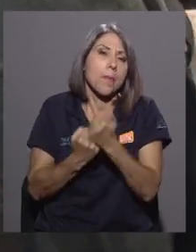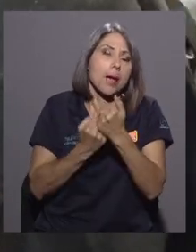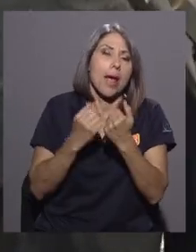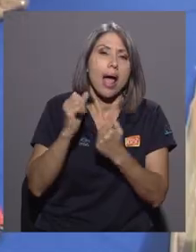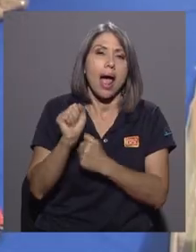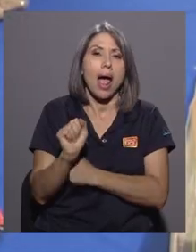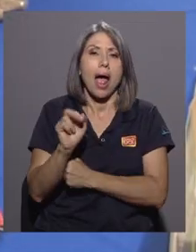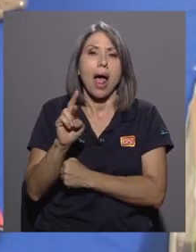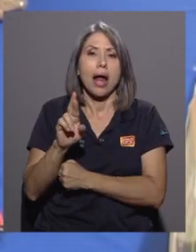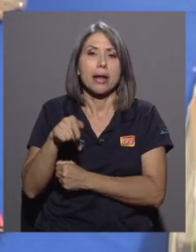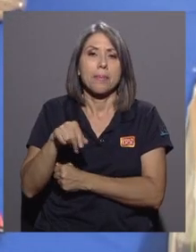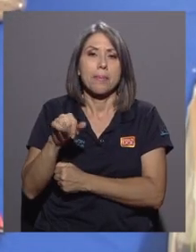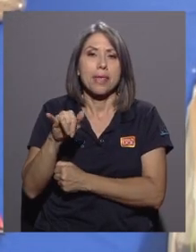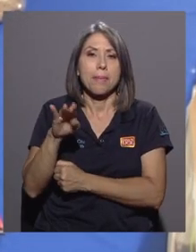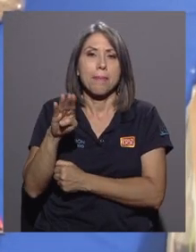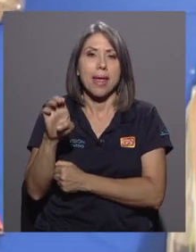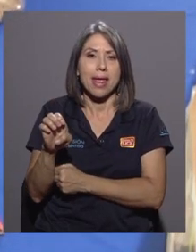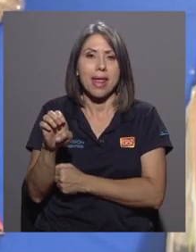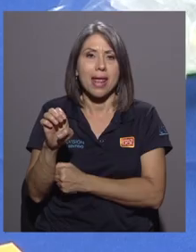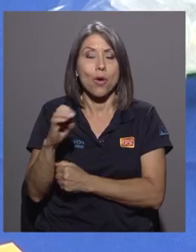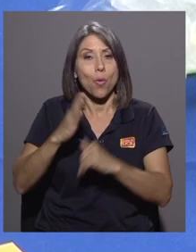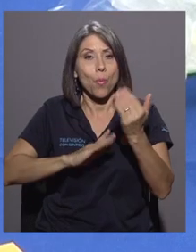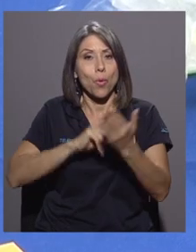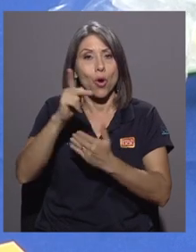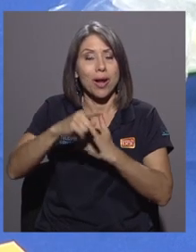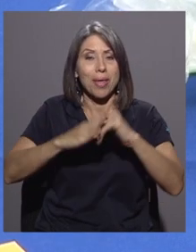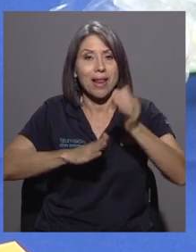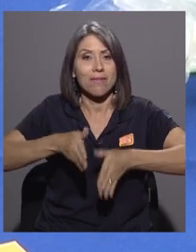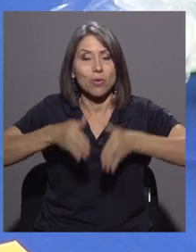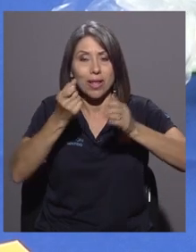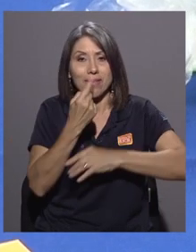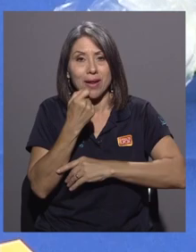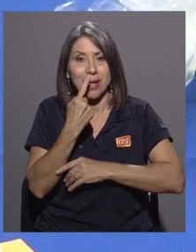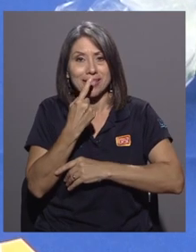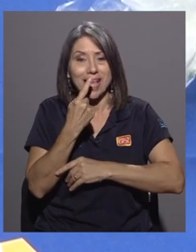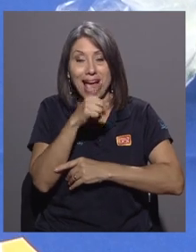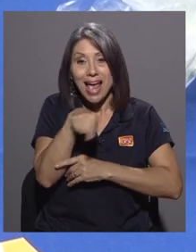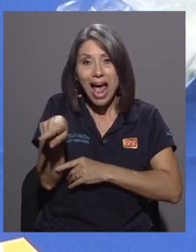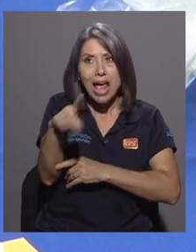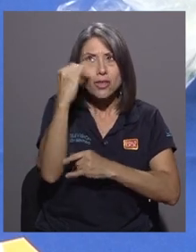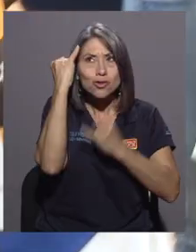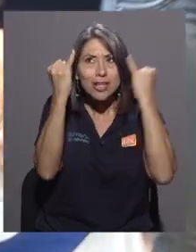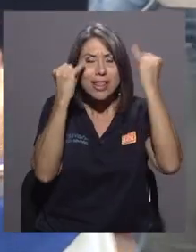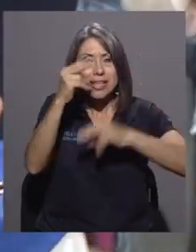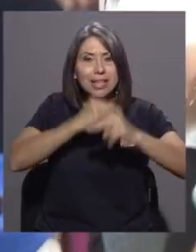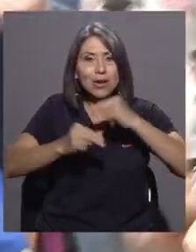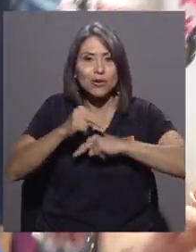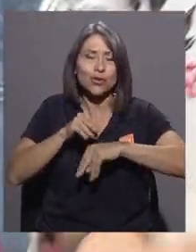la Facultad de Farmacia, en el cual se les brinda asesoría a los emprendedores